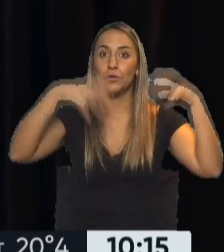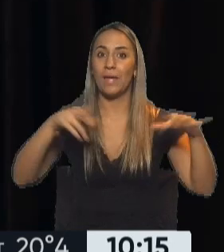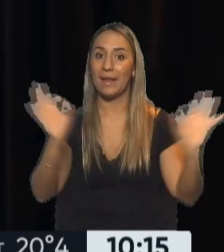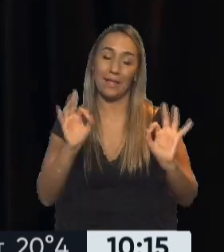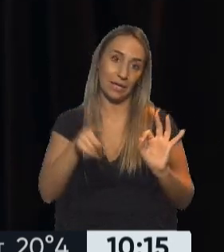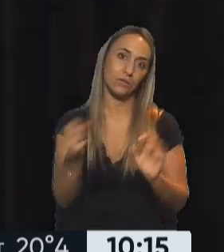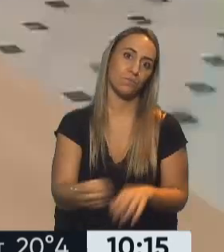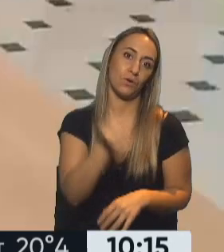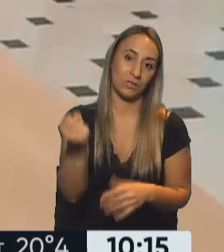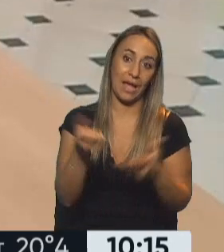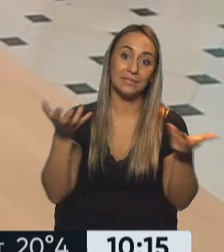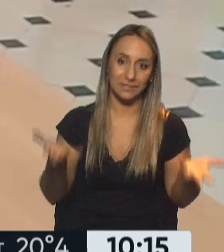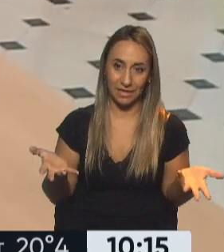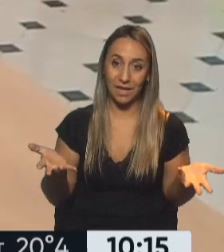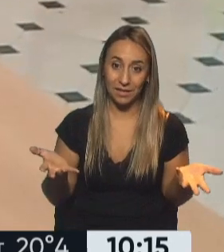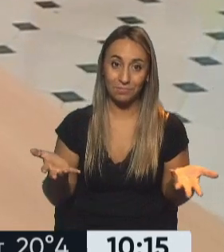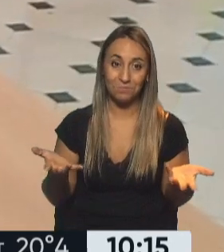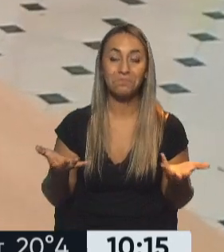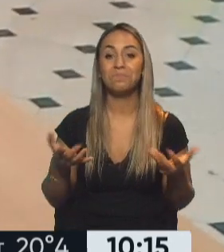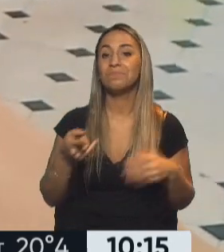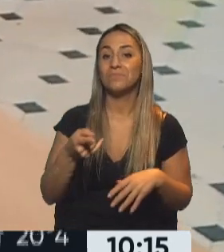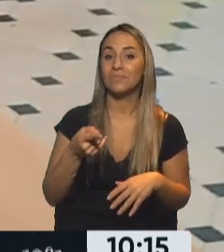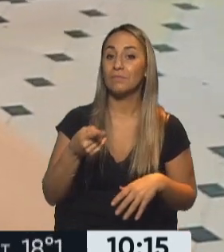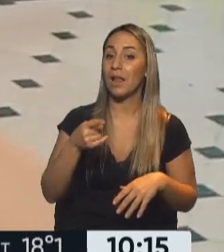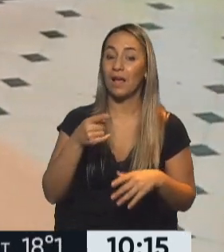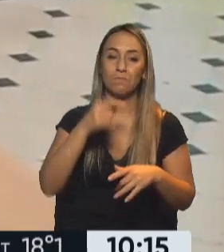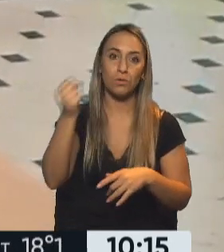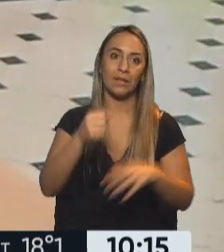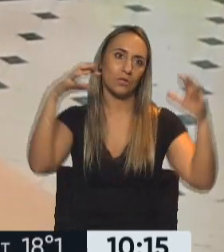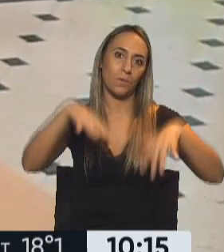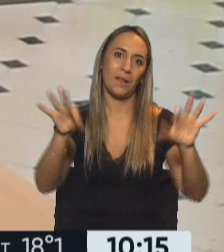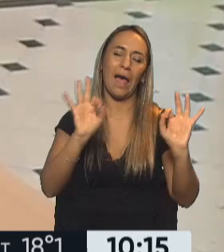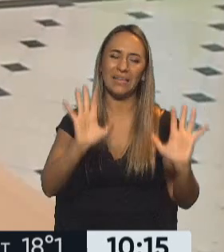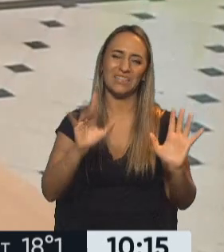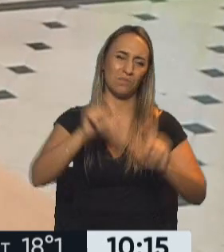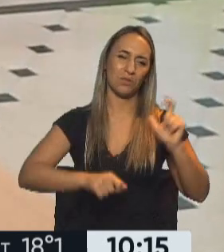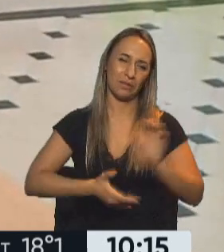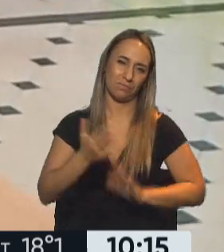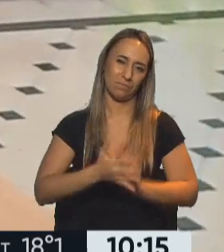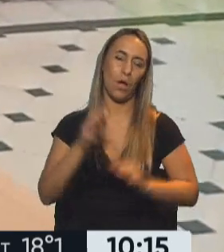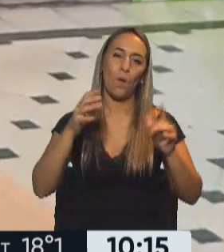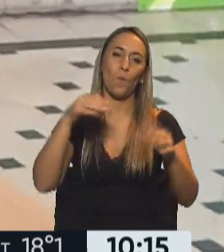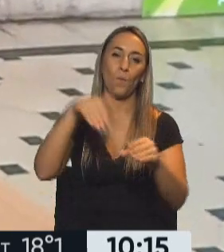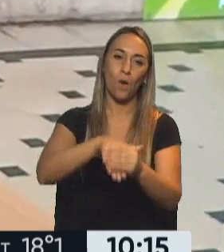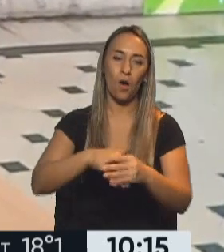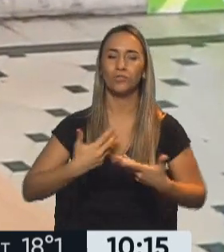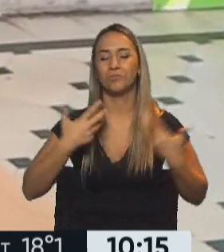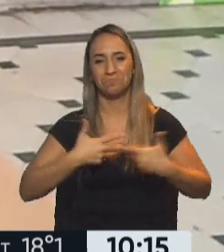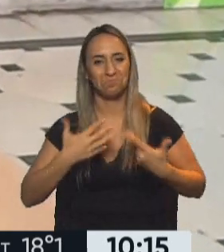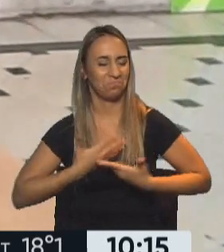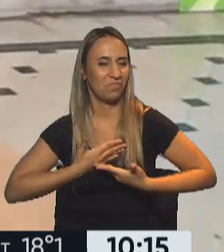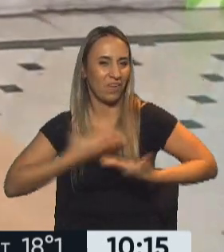es importante para que las condiciones se den y se pueda ir a votar, se puede ir a votar con tranquilidad, se puede ir a votar con alegría, es una